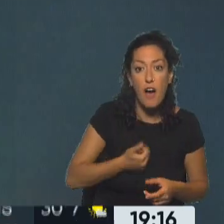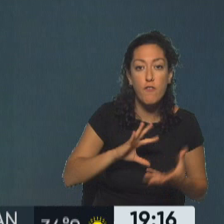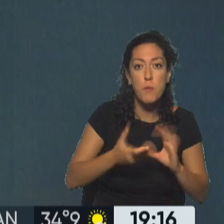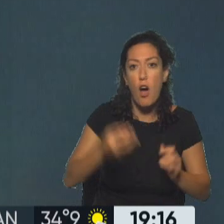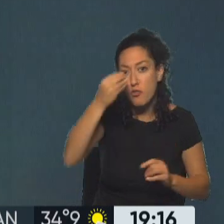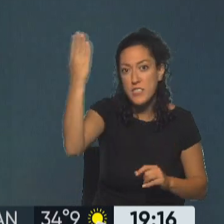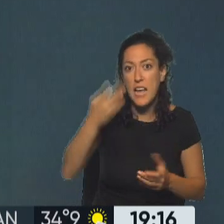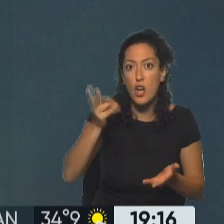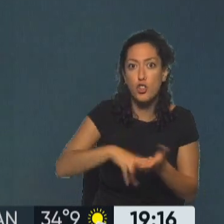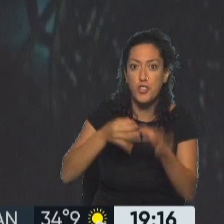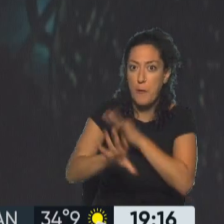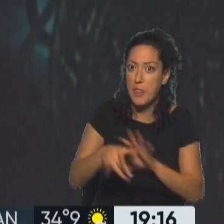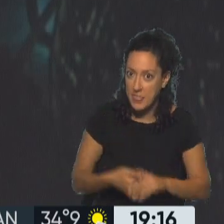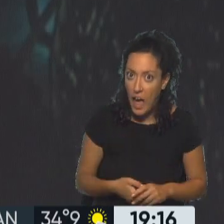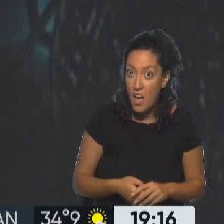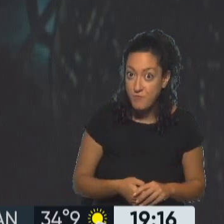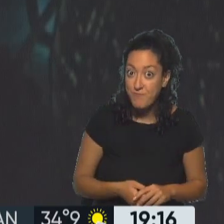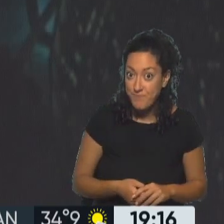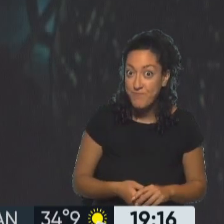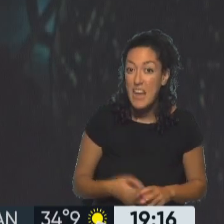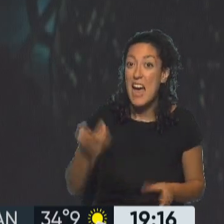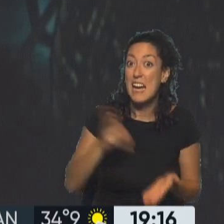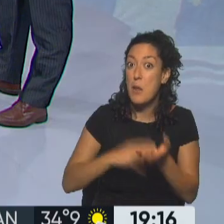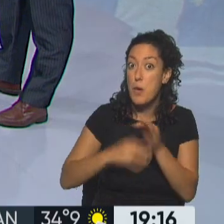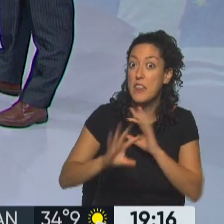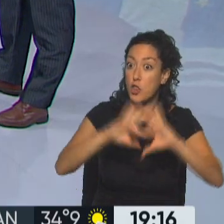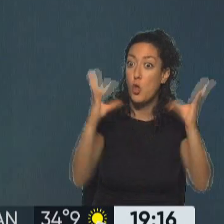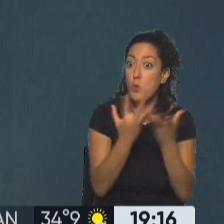estamos a los piques, pero es así. Pero es así. La reventa existe en todo el mundo. Lo escuchaste a Tiburci, ¿no?